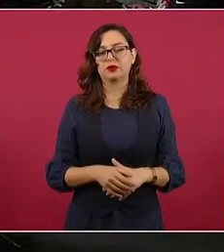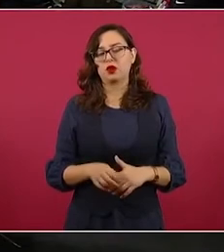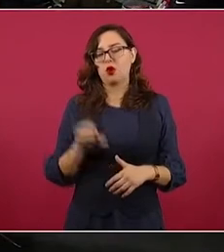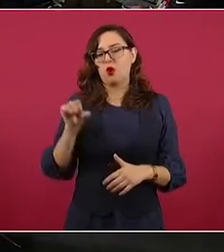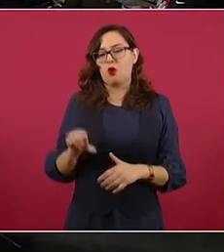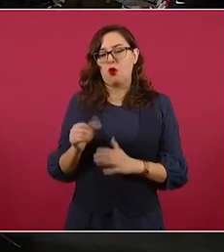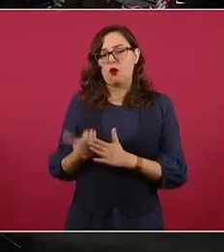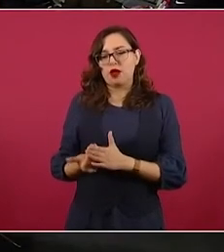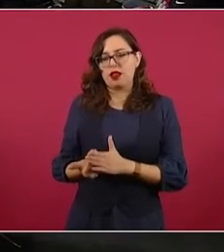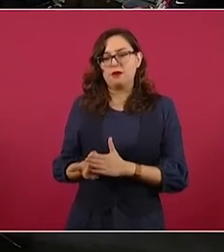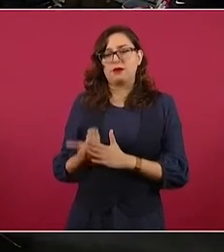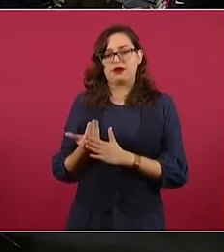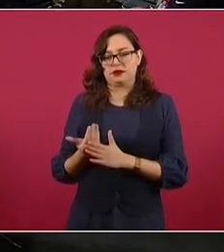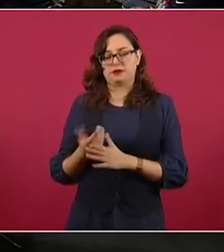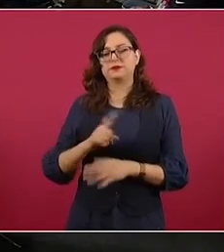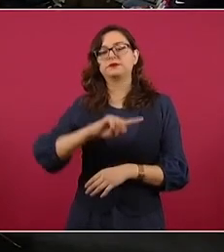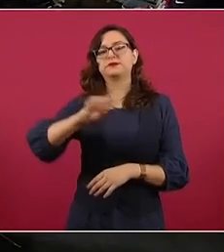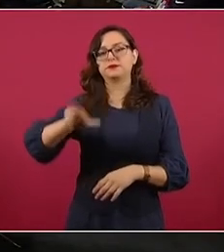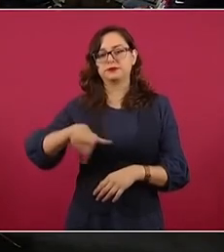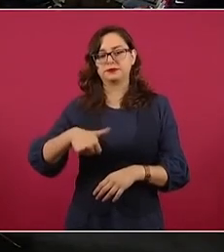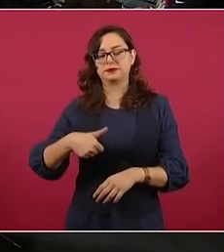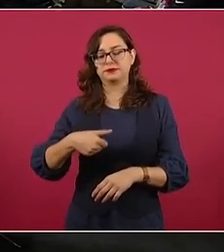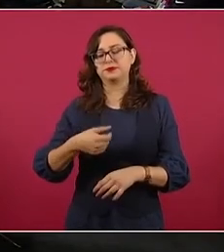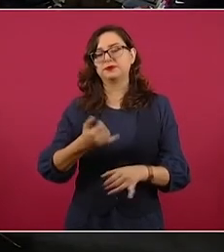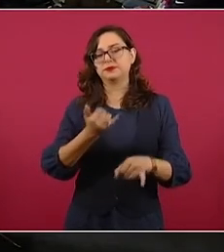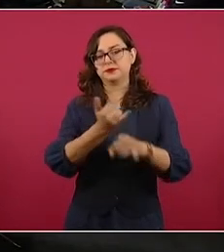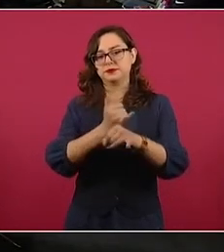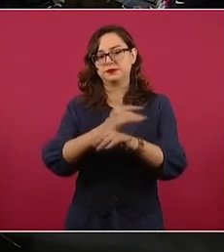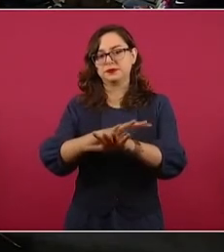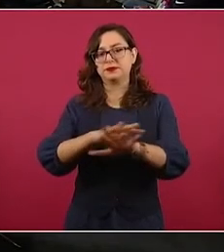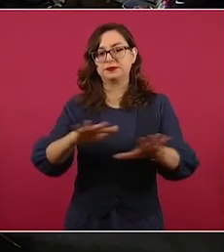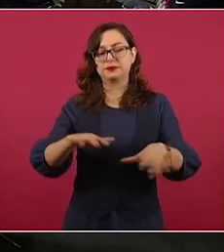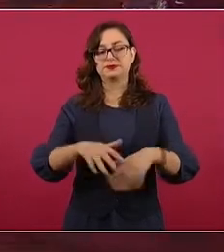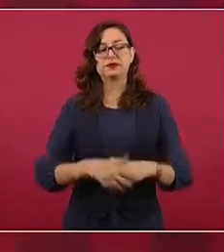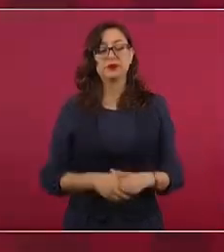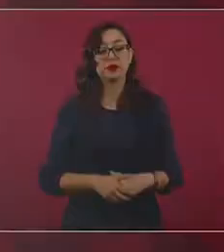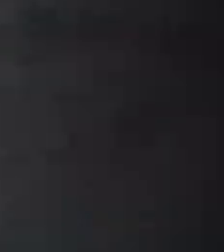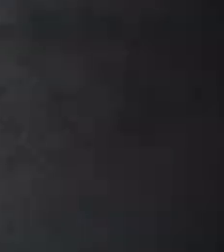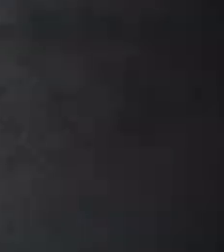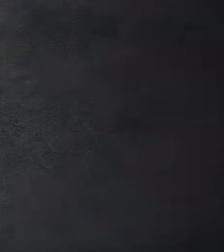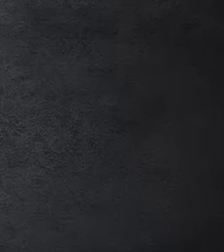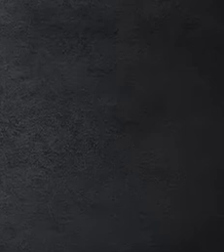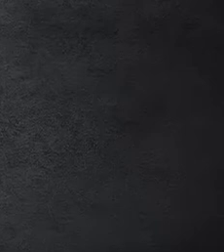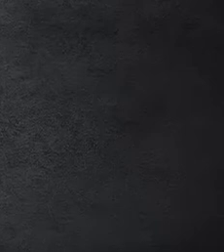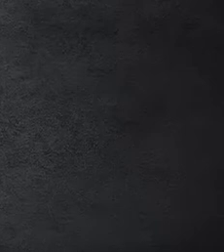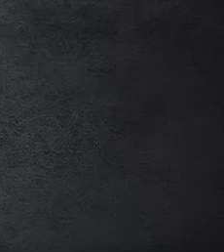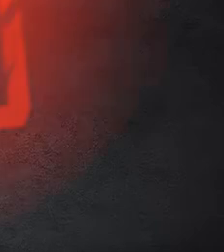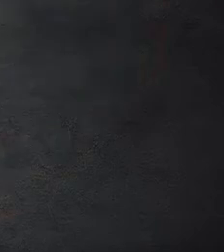sucedió más tarde. ¿Va a haber seguridad en el estado? Sí, está todavía